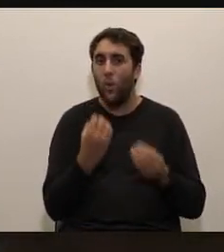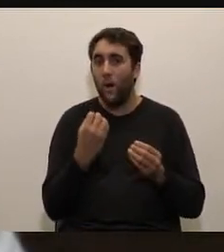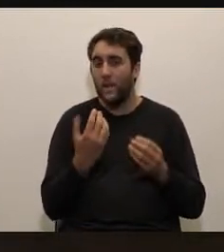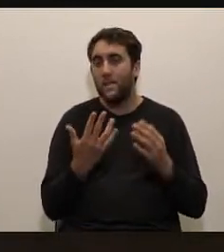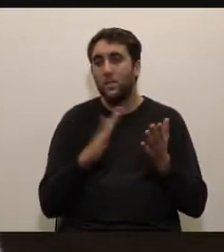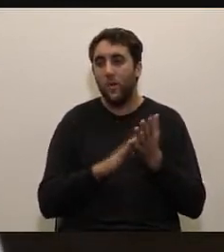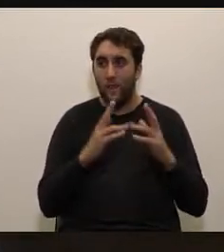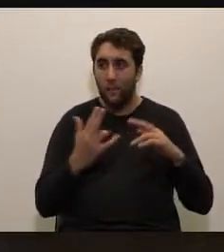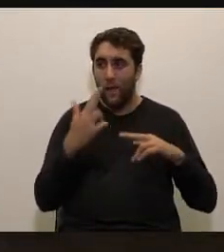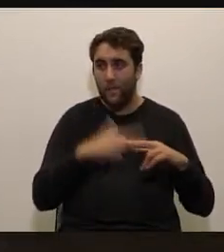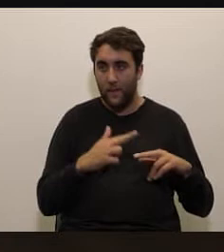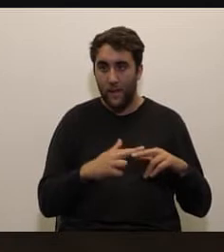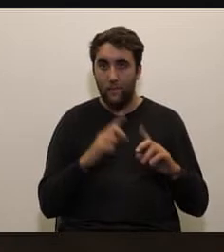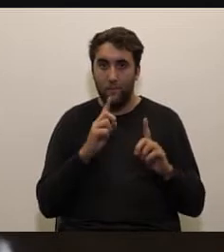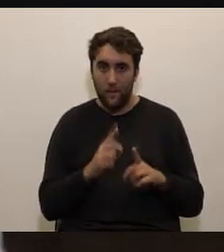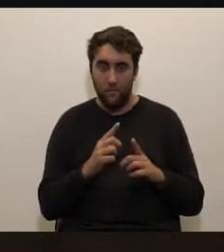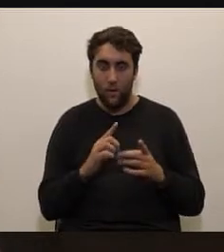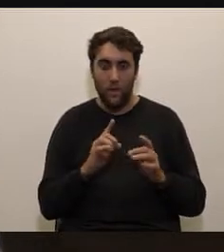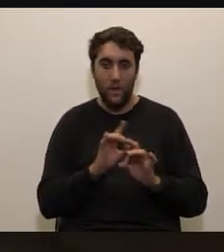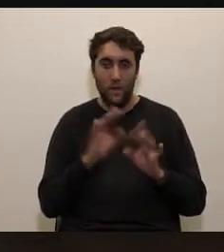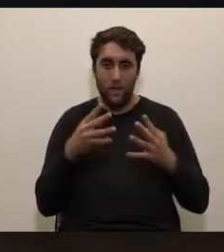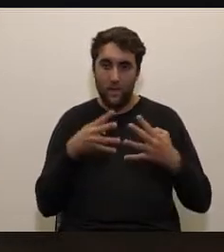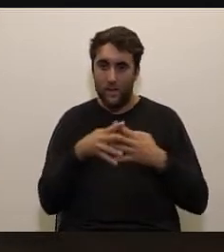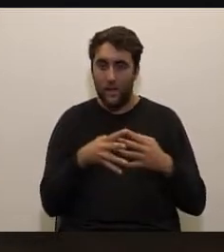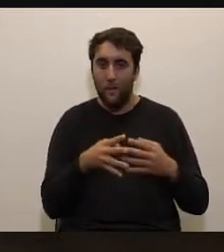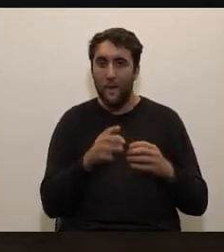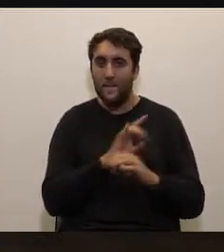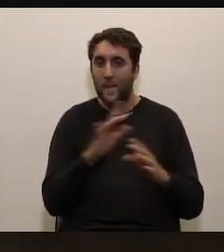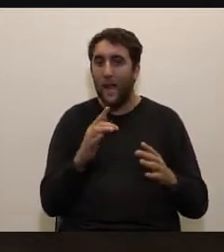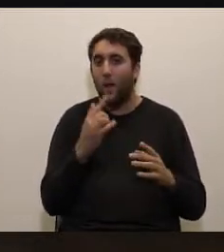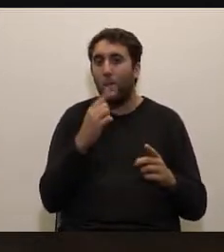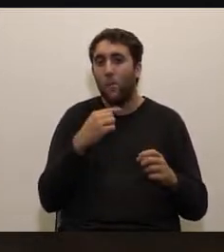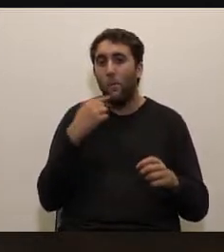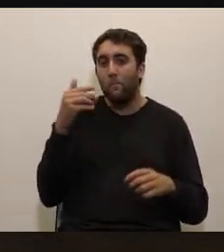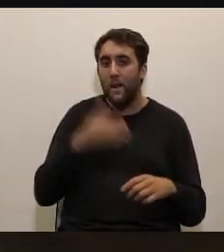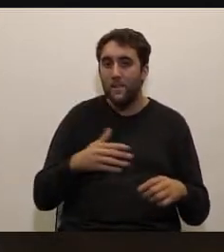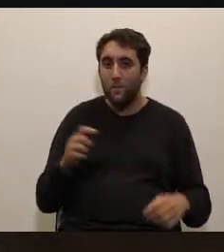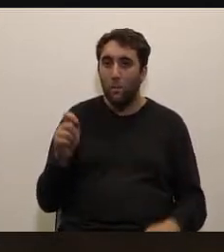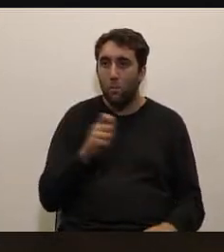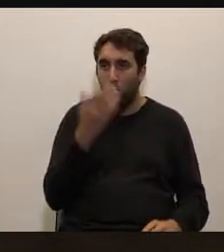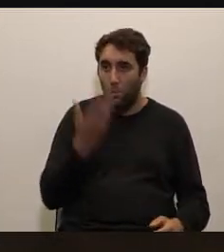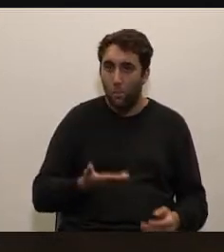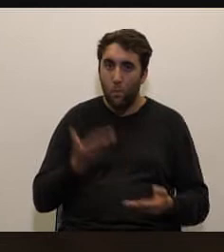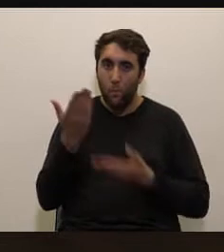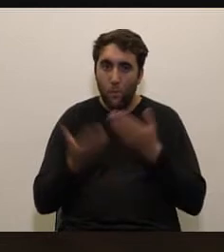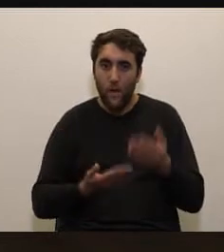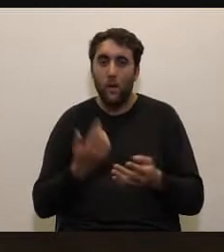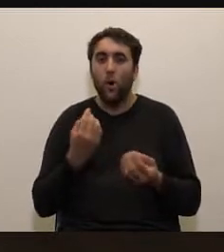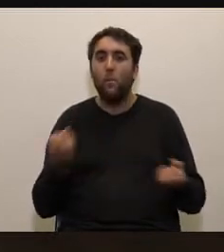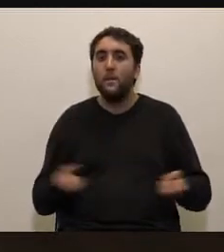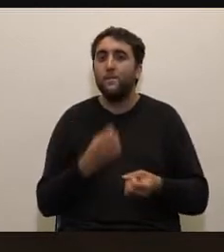plataformas digitales, la transparencia, la participación pública. Entonces, ¿cómo hacemos para trabajar esos